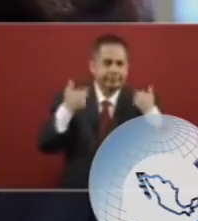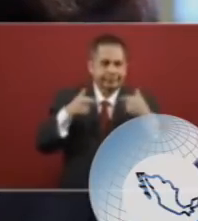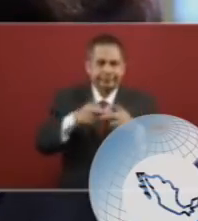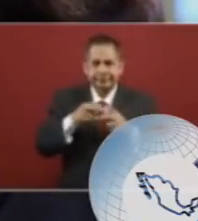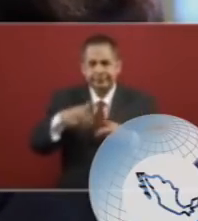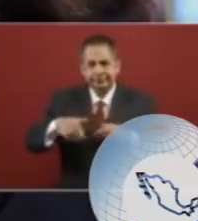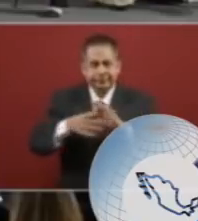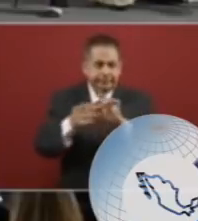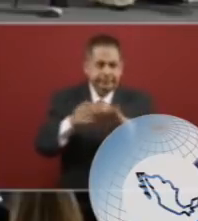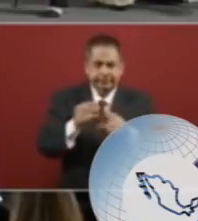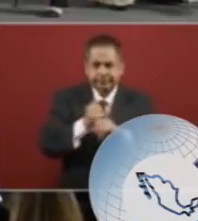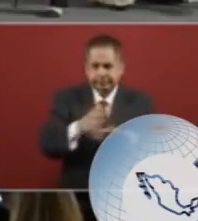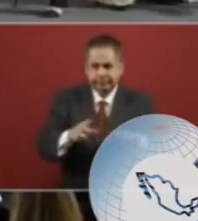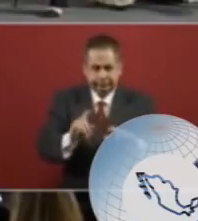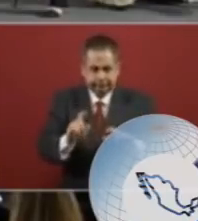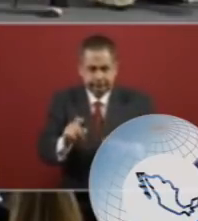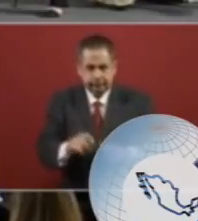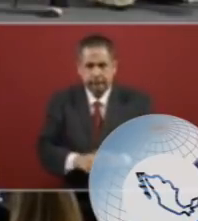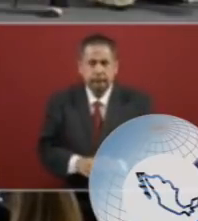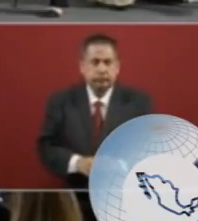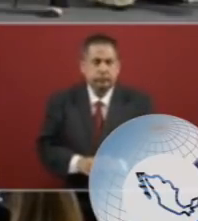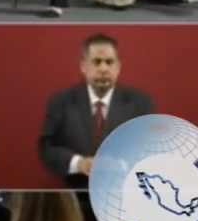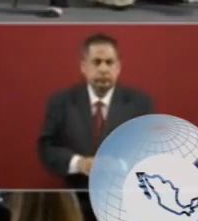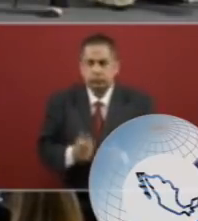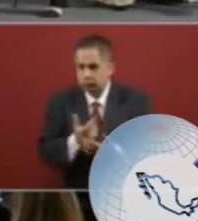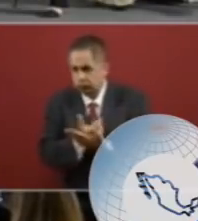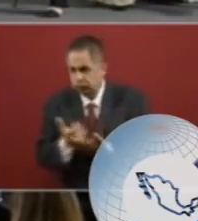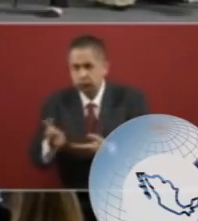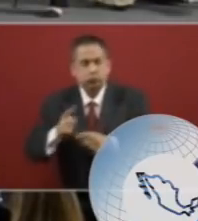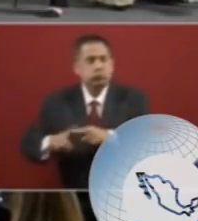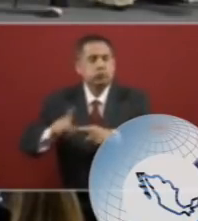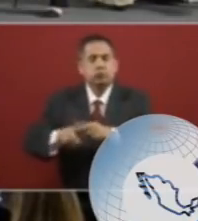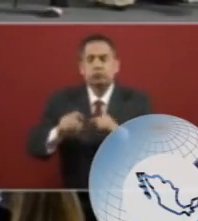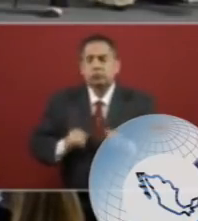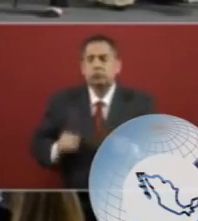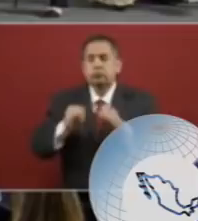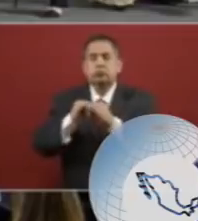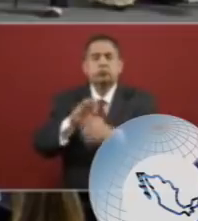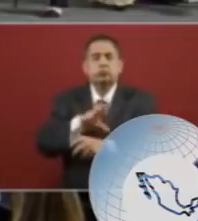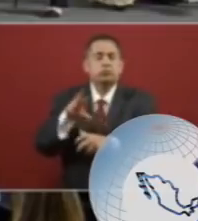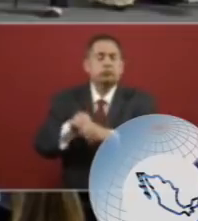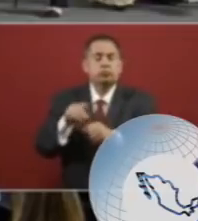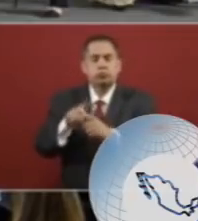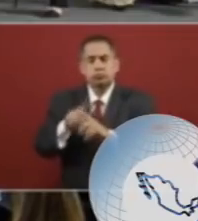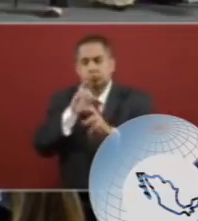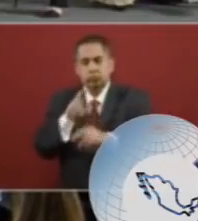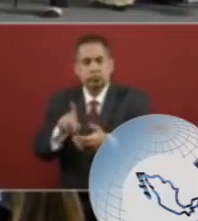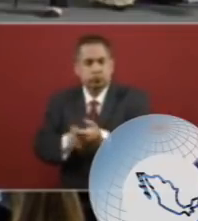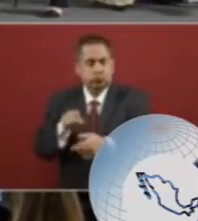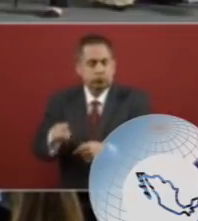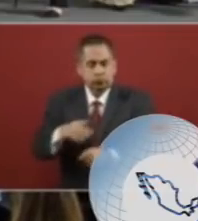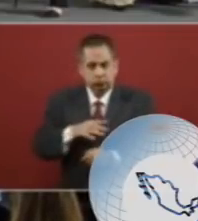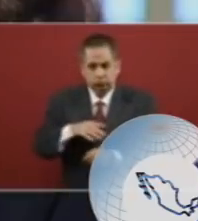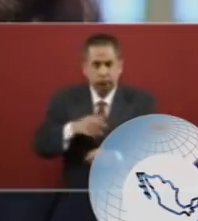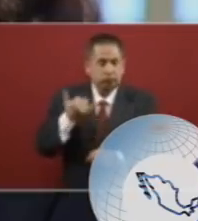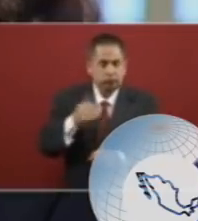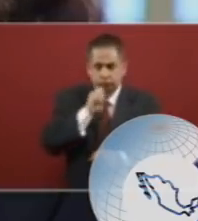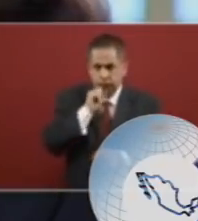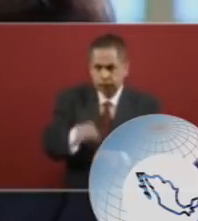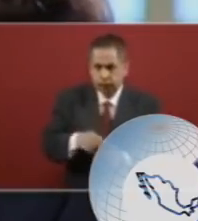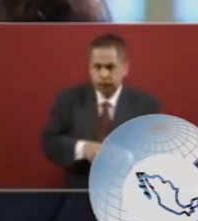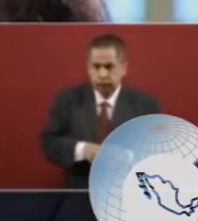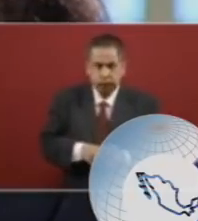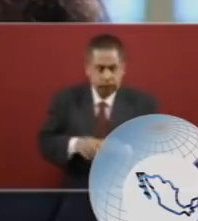busquen investigar. La nómina de todas las instituciones está reportada ahí y pues